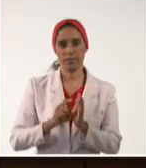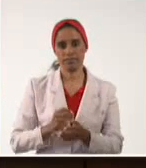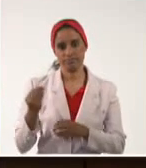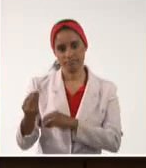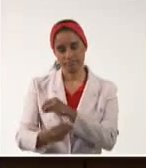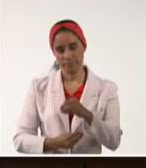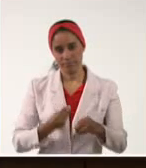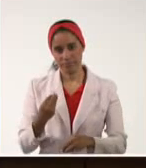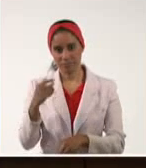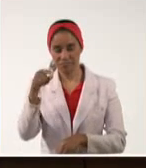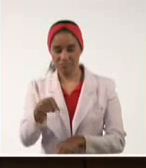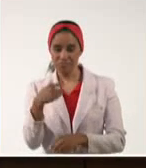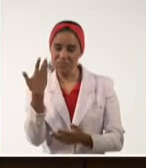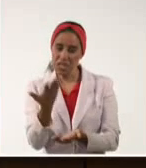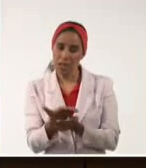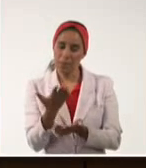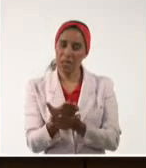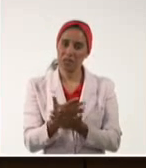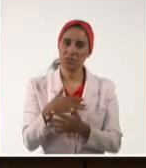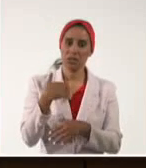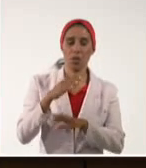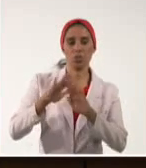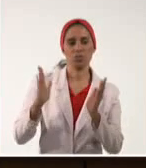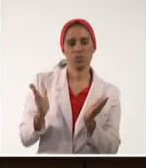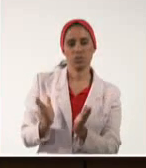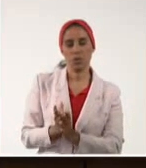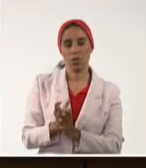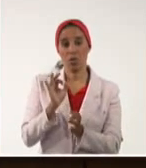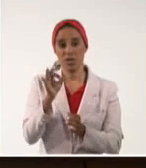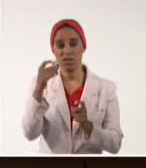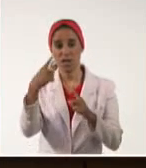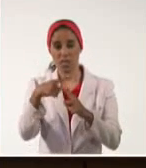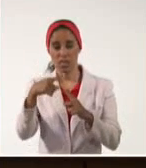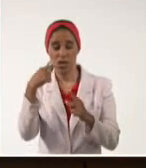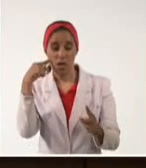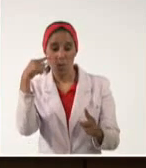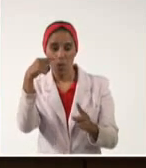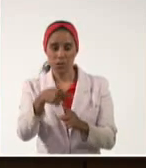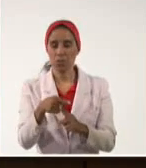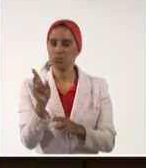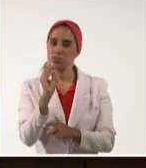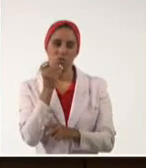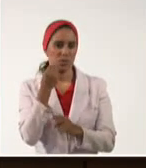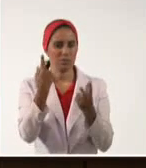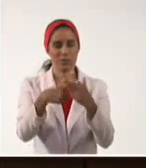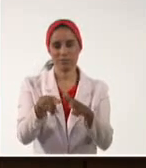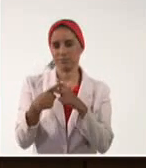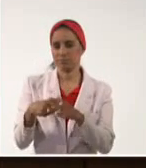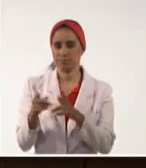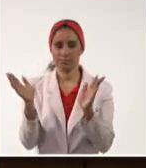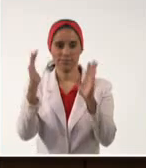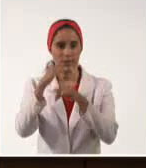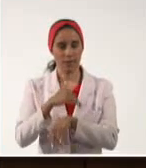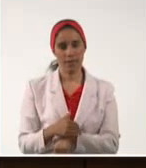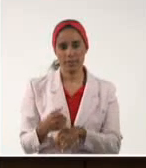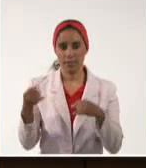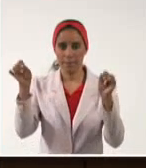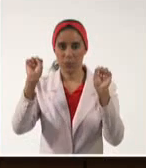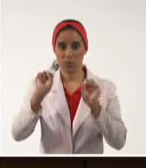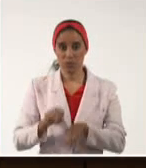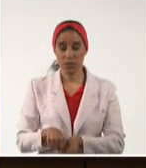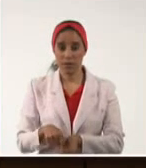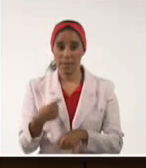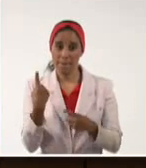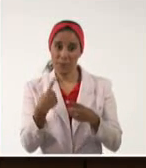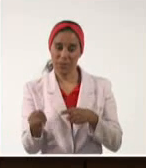Se ha planteado por lo general que esas tareas eran irrealizables, eran imposibles, pero yo en mi vida